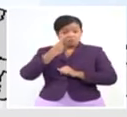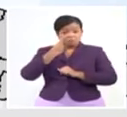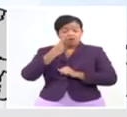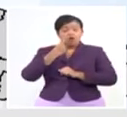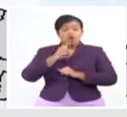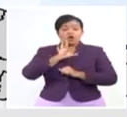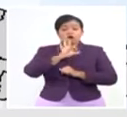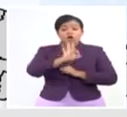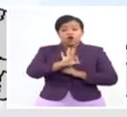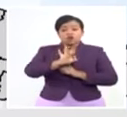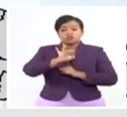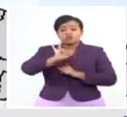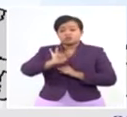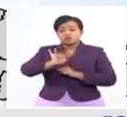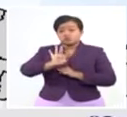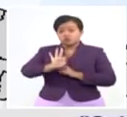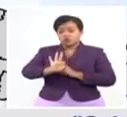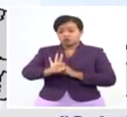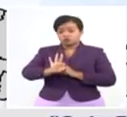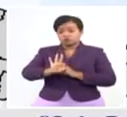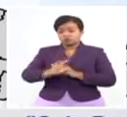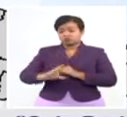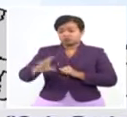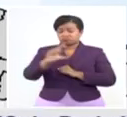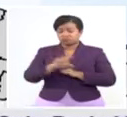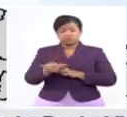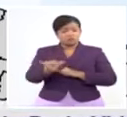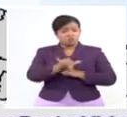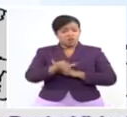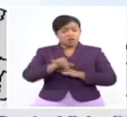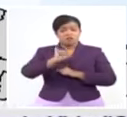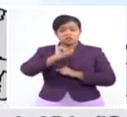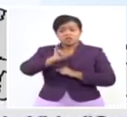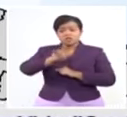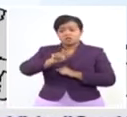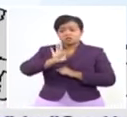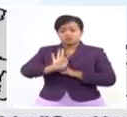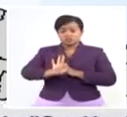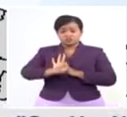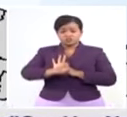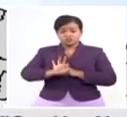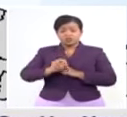878. Camagüey también con 618, Villa Clara